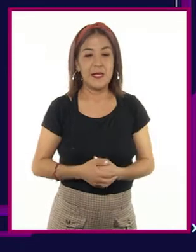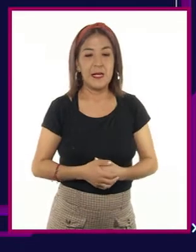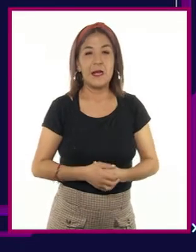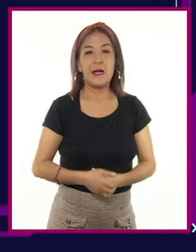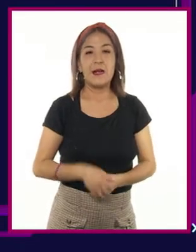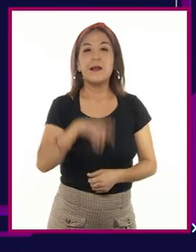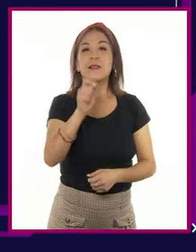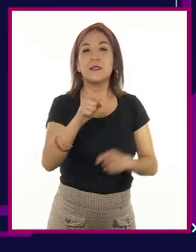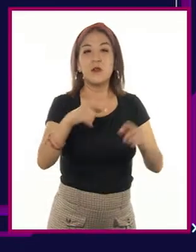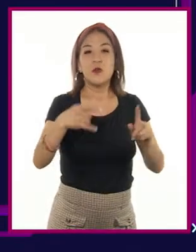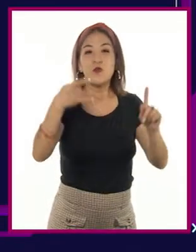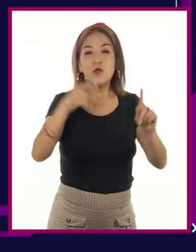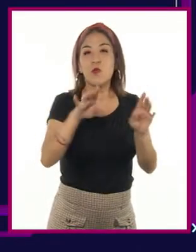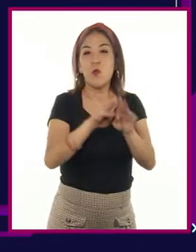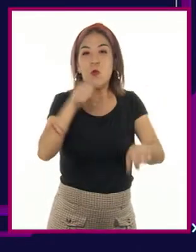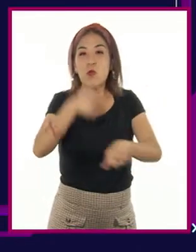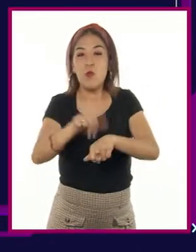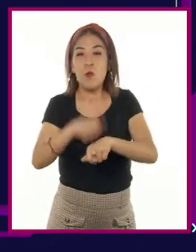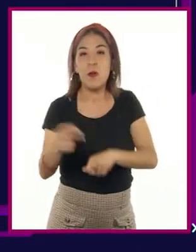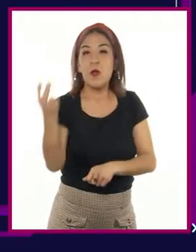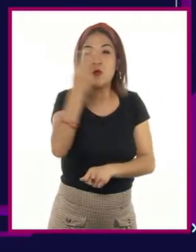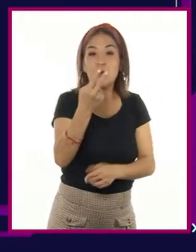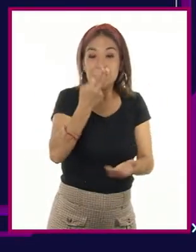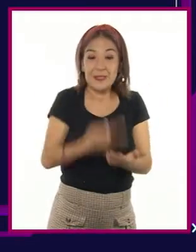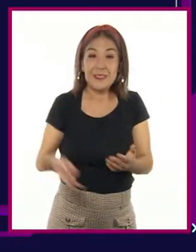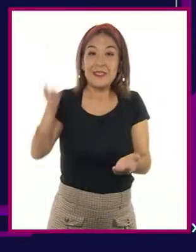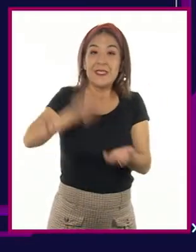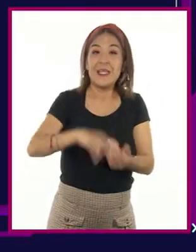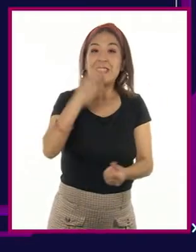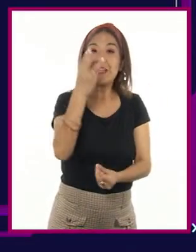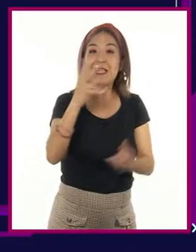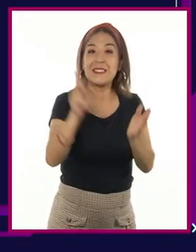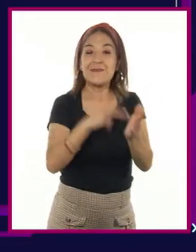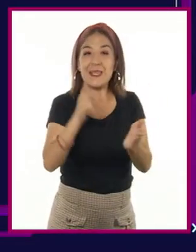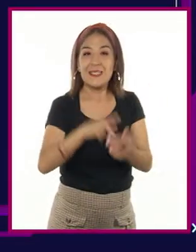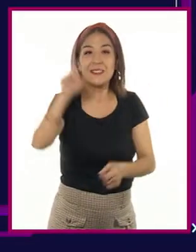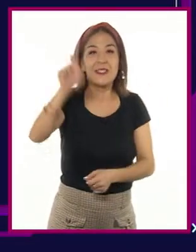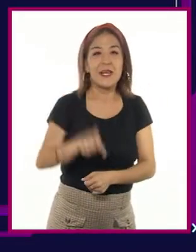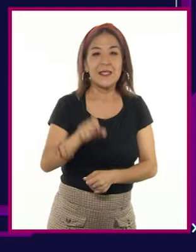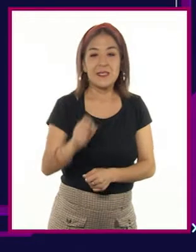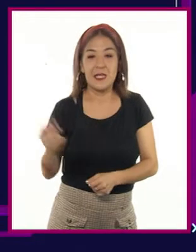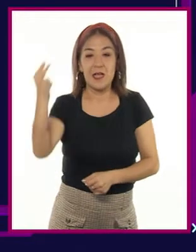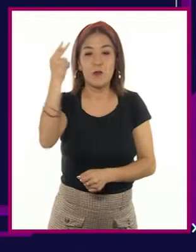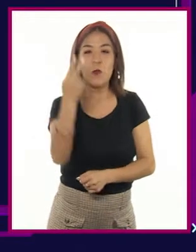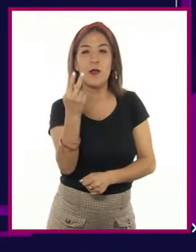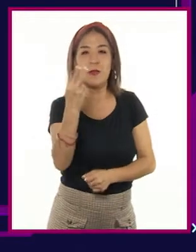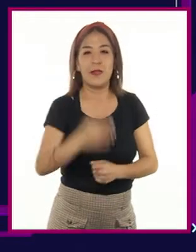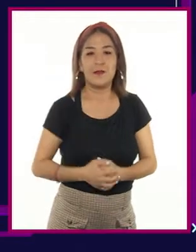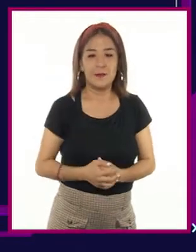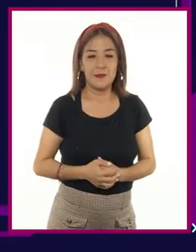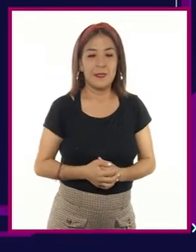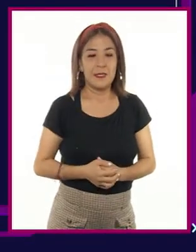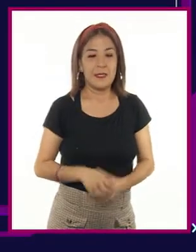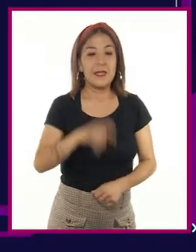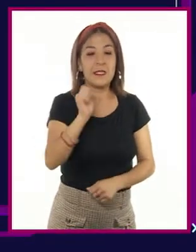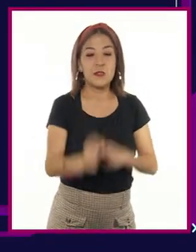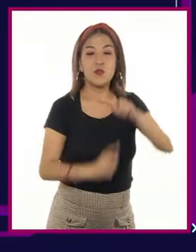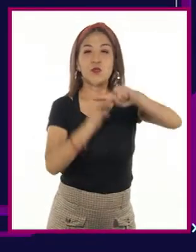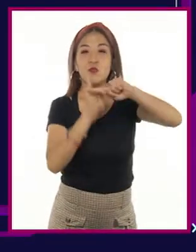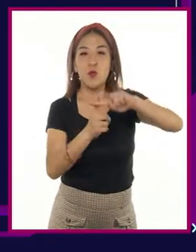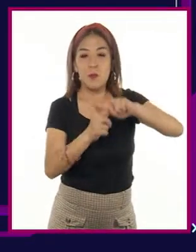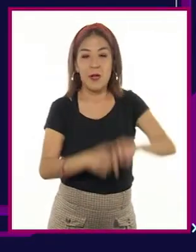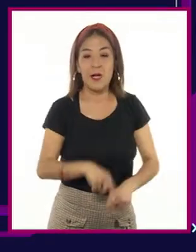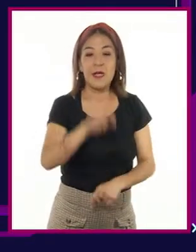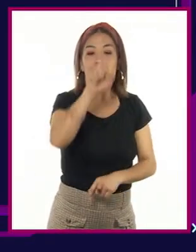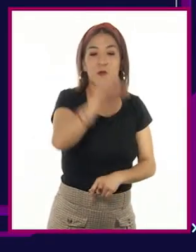cuadrado de un número que es 3 veces x elevada al cuadrado 8 la suma de los